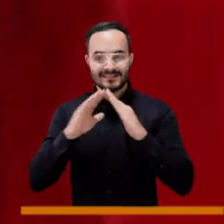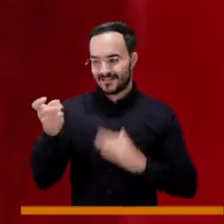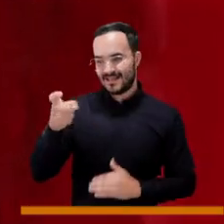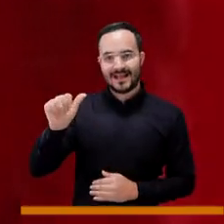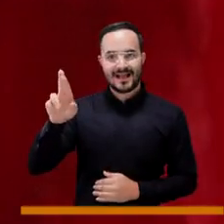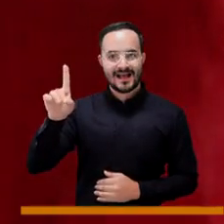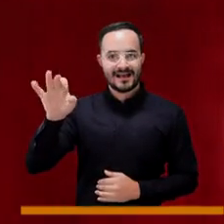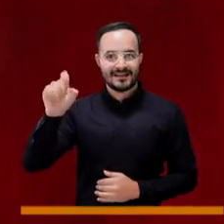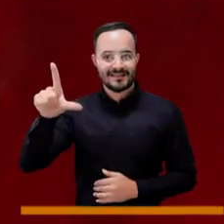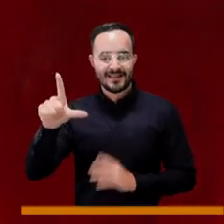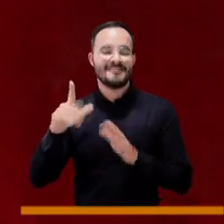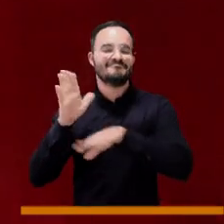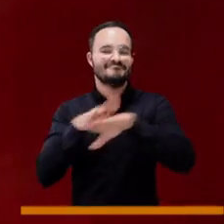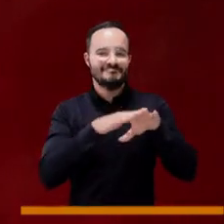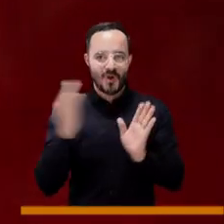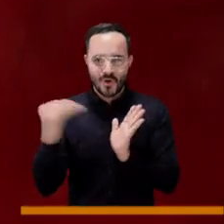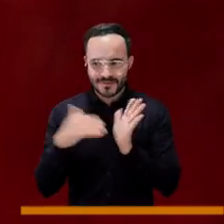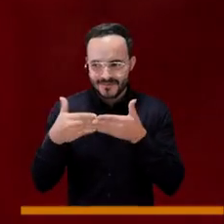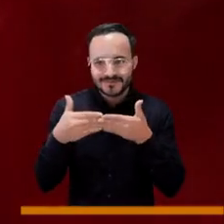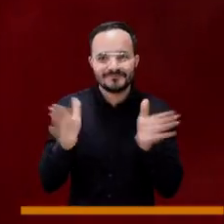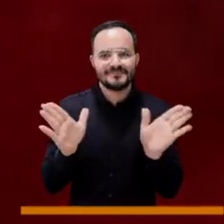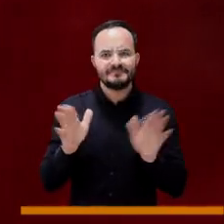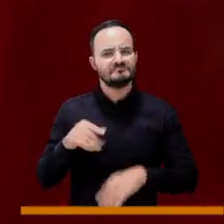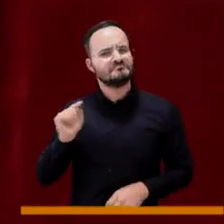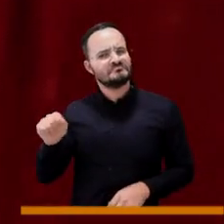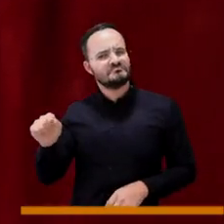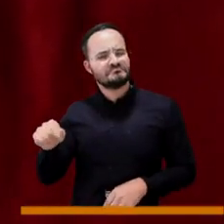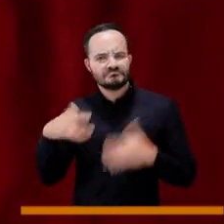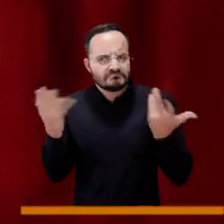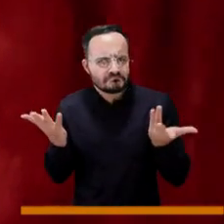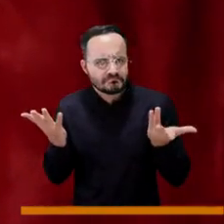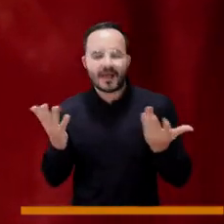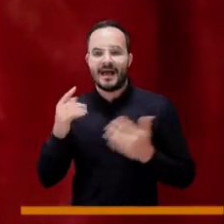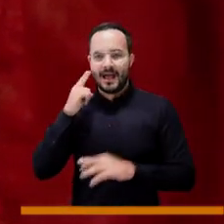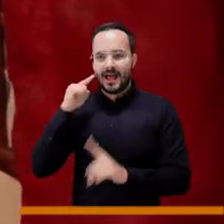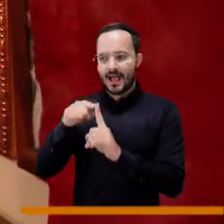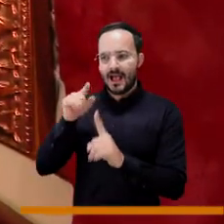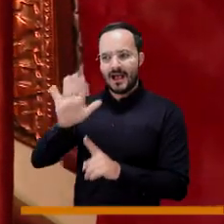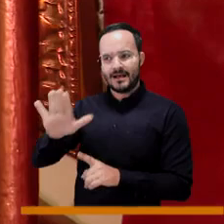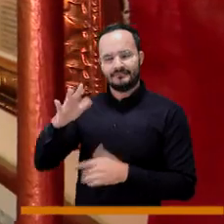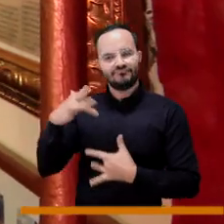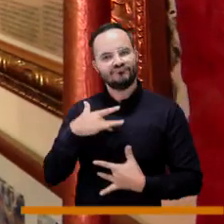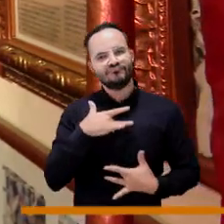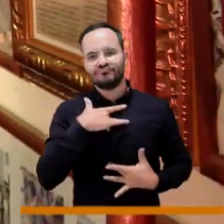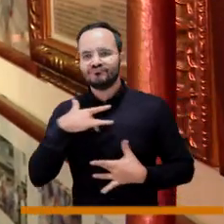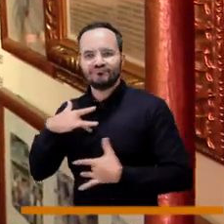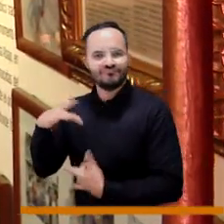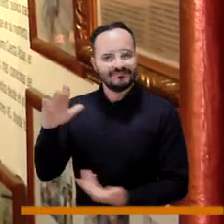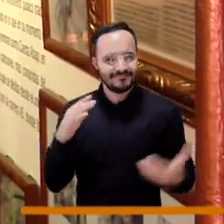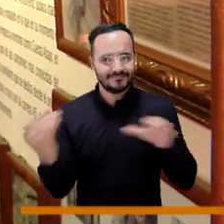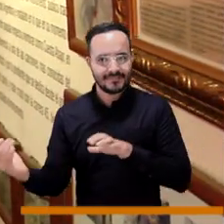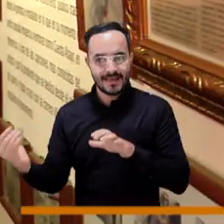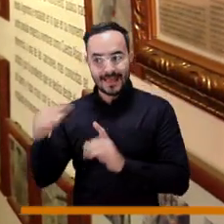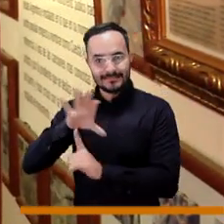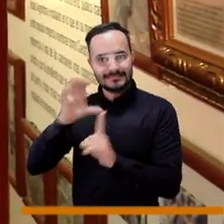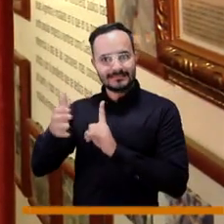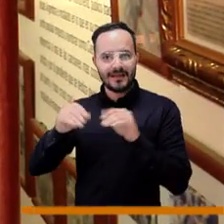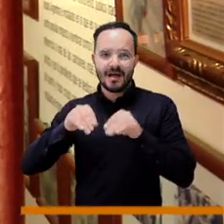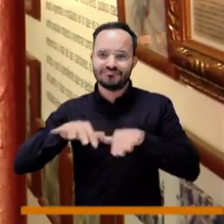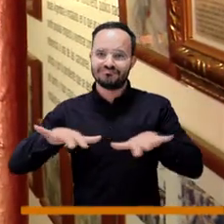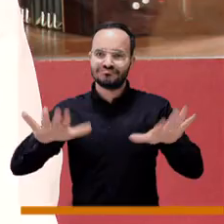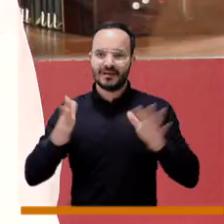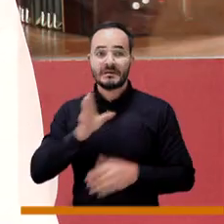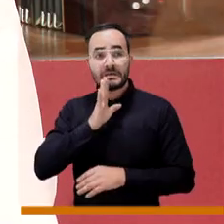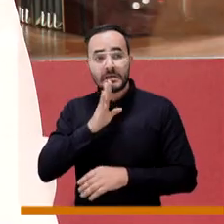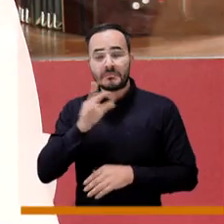la Casa Gardeliana abre nuevamente sus puertas para continuar con esa histórica labor de divulgar la cultura del tango para propios